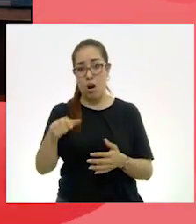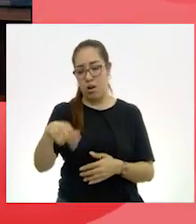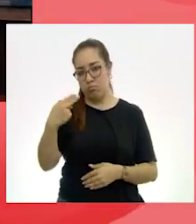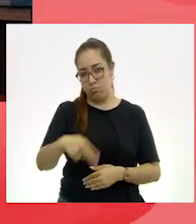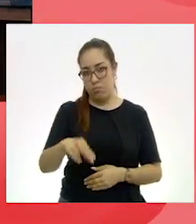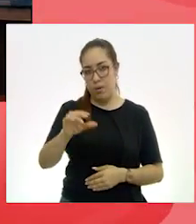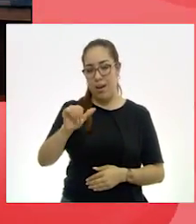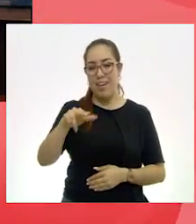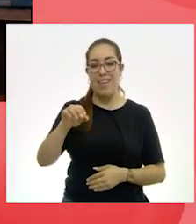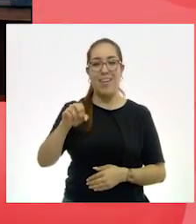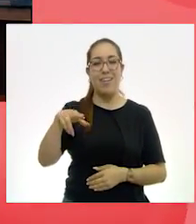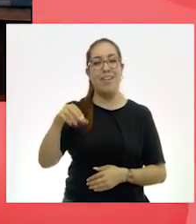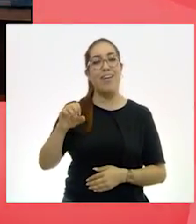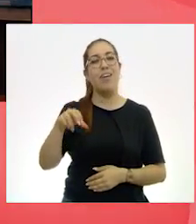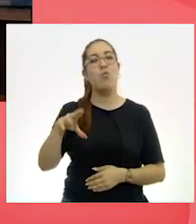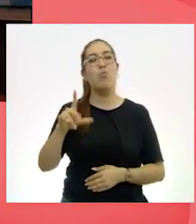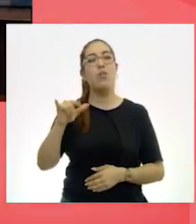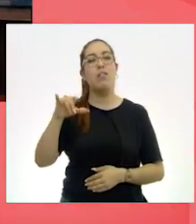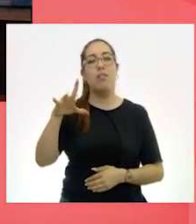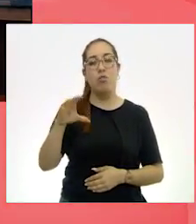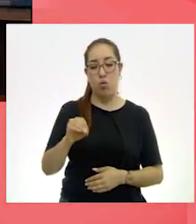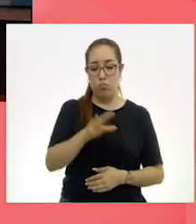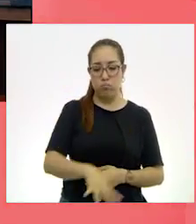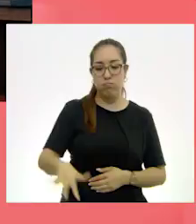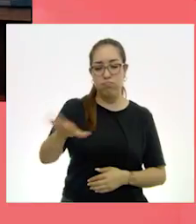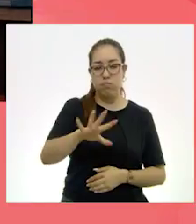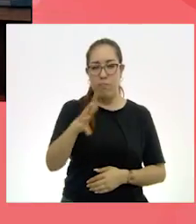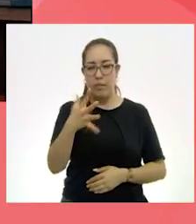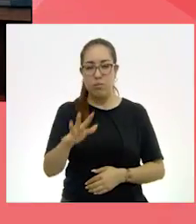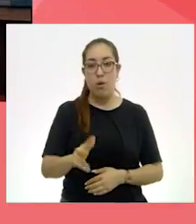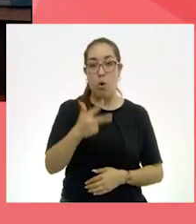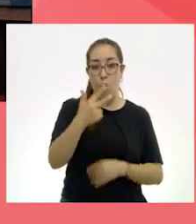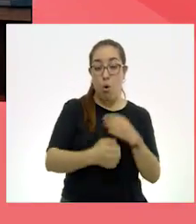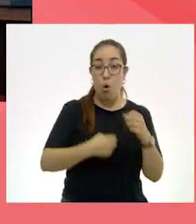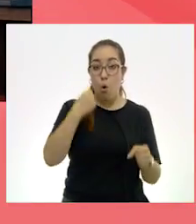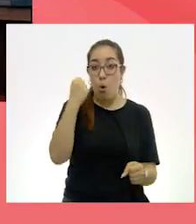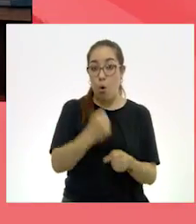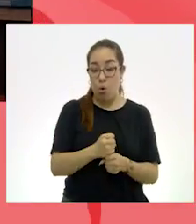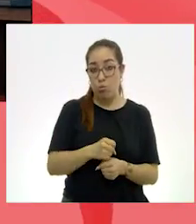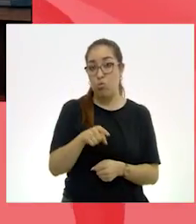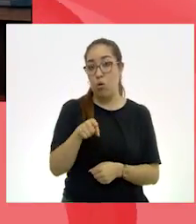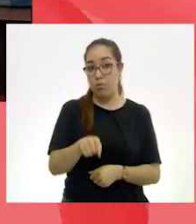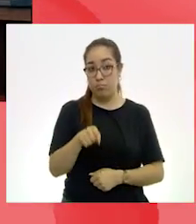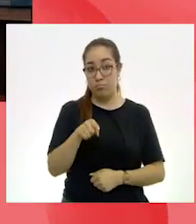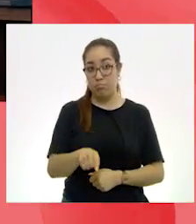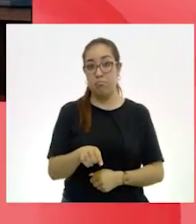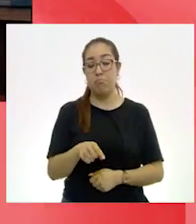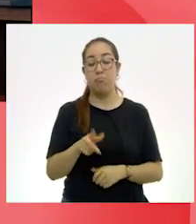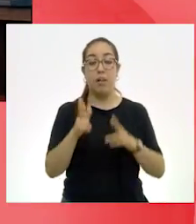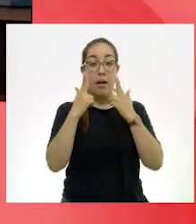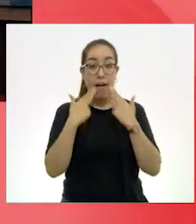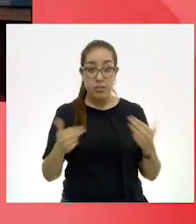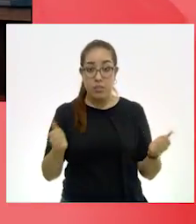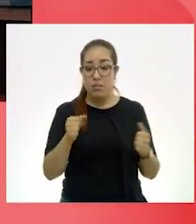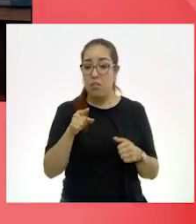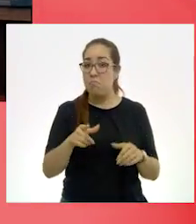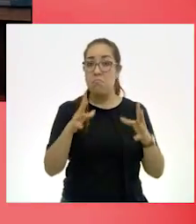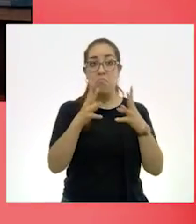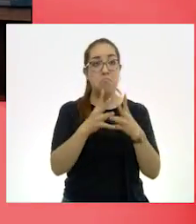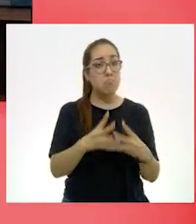Anenecuilco, que le tocó estando como unos 8 años, como la hacienda desapareció